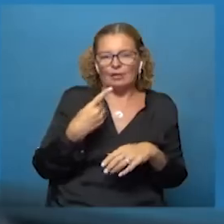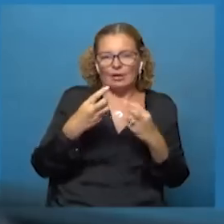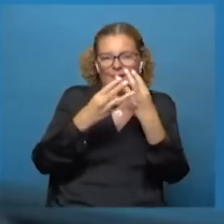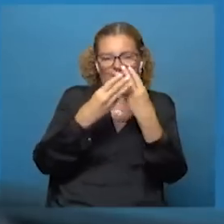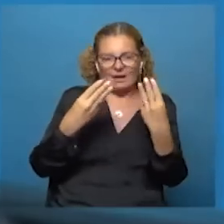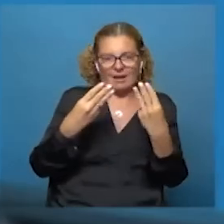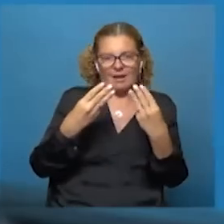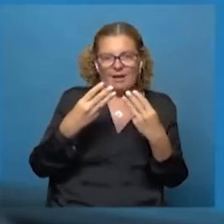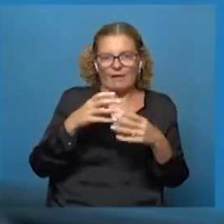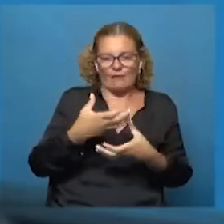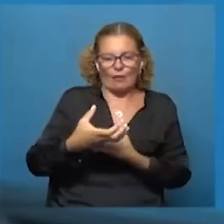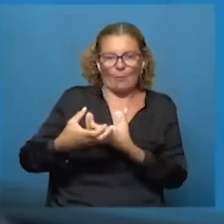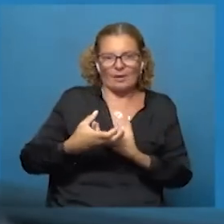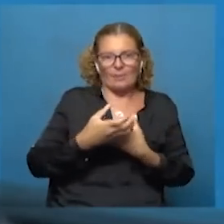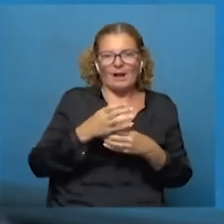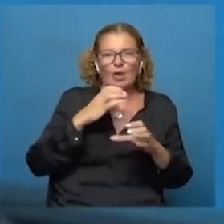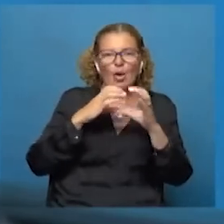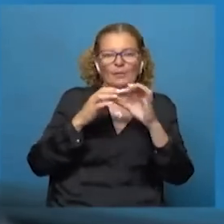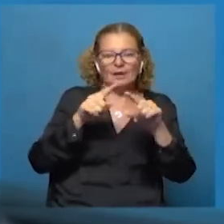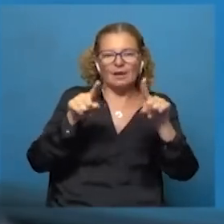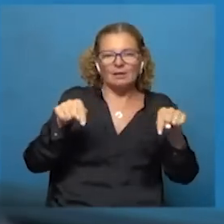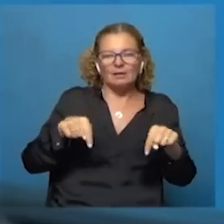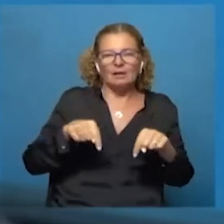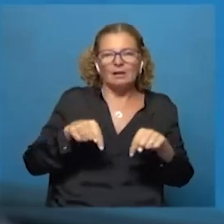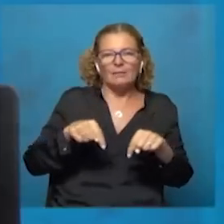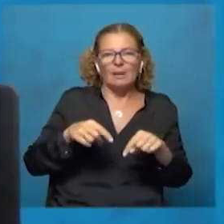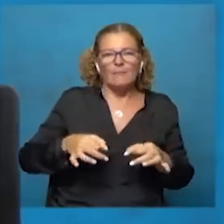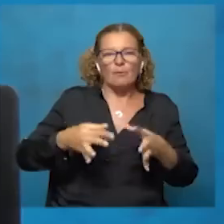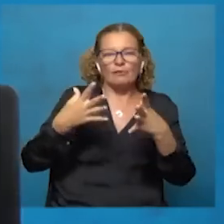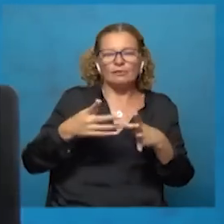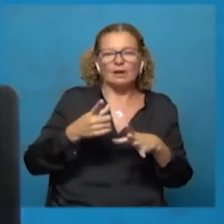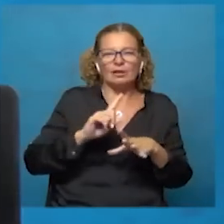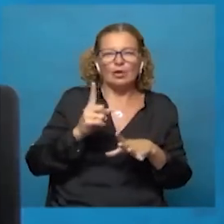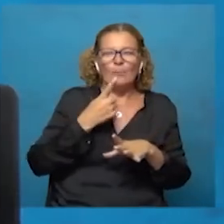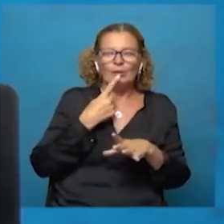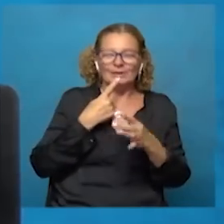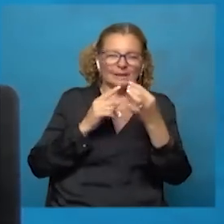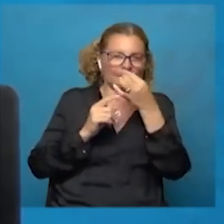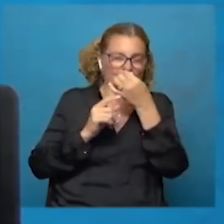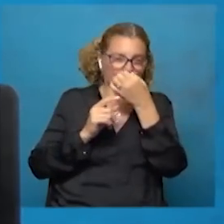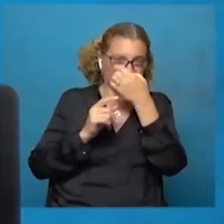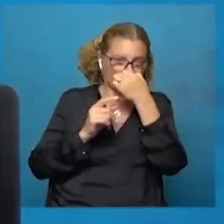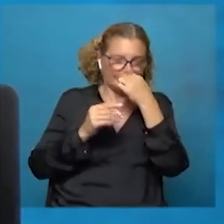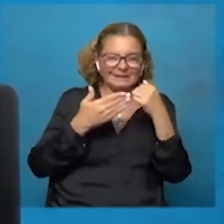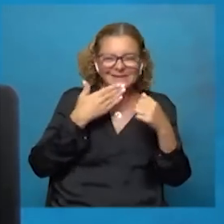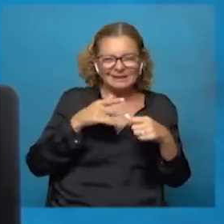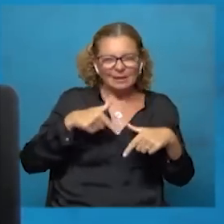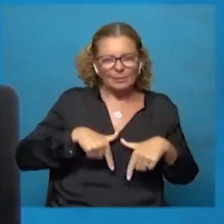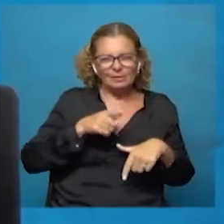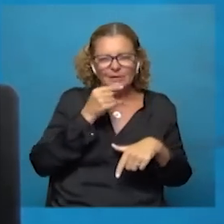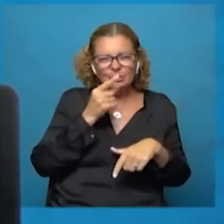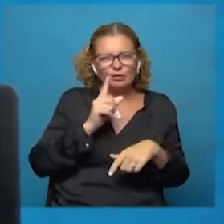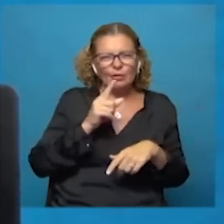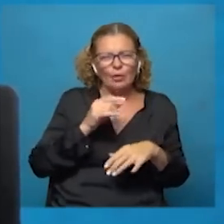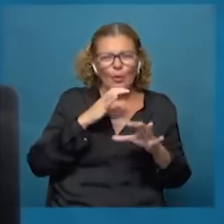bombero para comunicar en forma más profesional y no tan política y que no recaiga todo sobre Heber porque entendés que Hebert no comunica bien algunas cosas